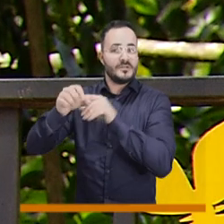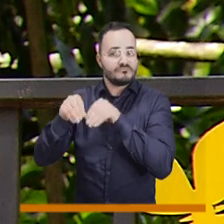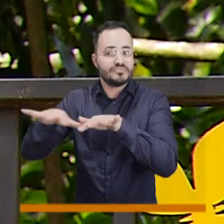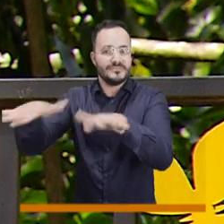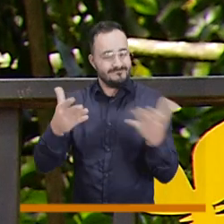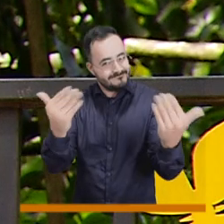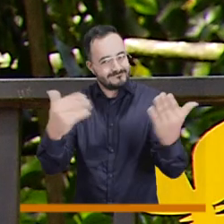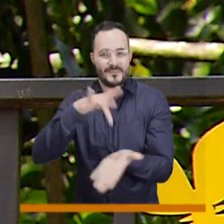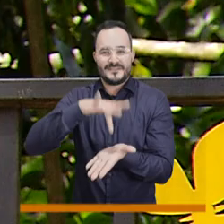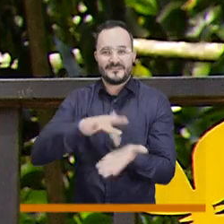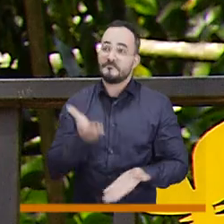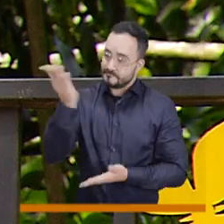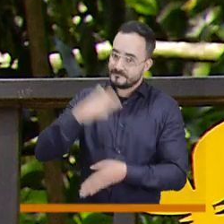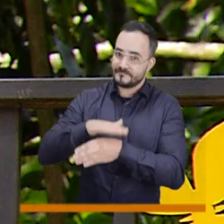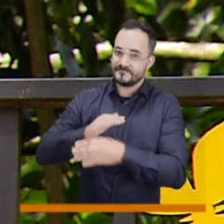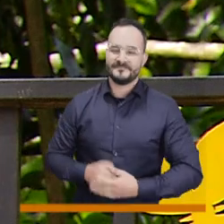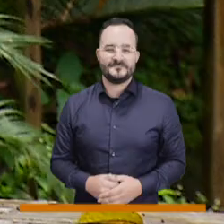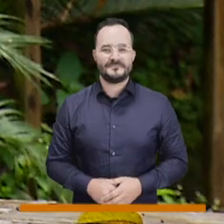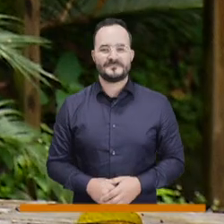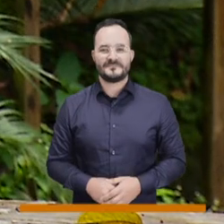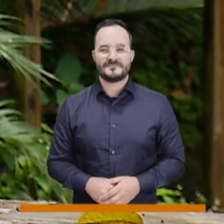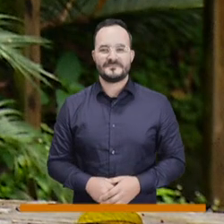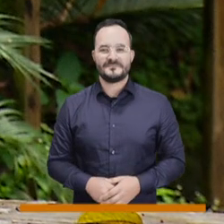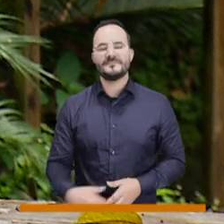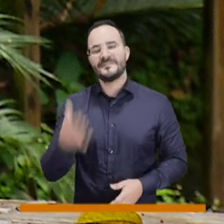el concejal y con nuestros invitados.